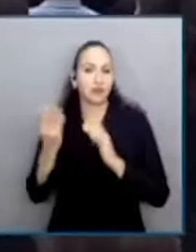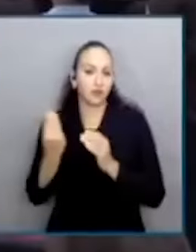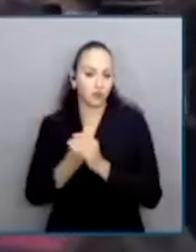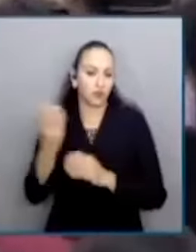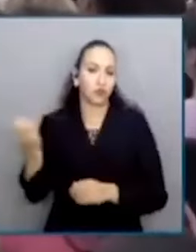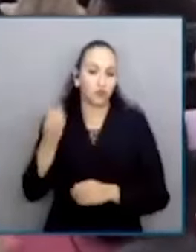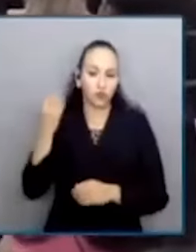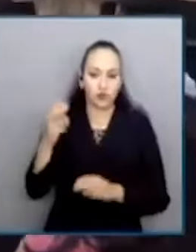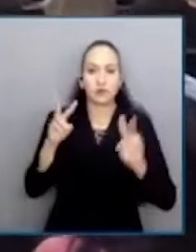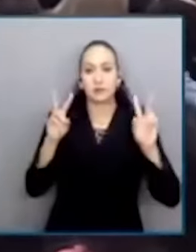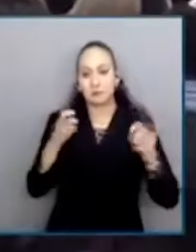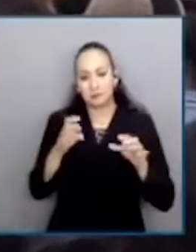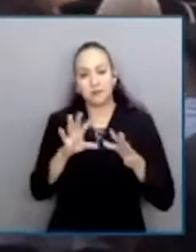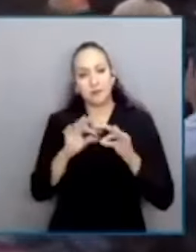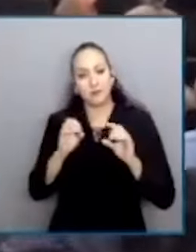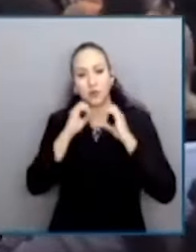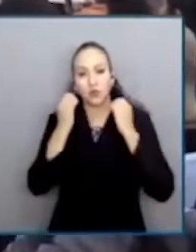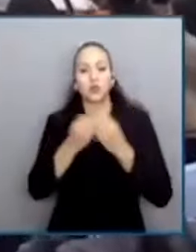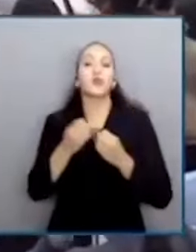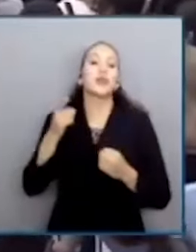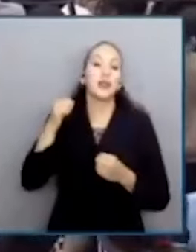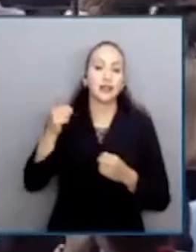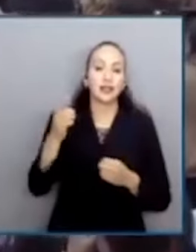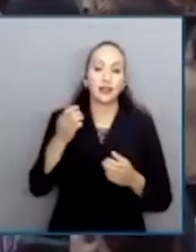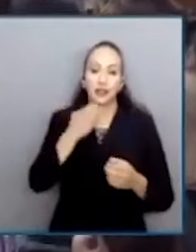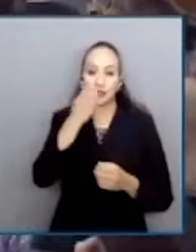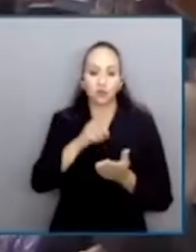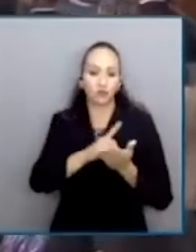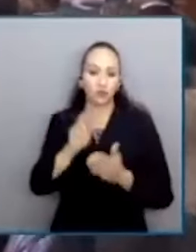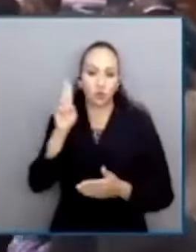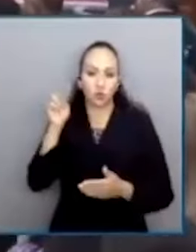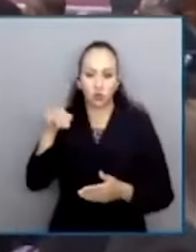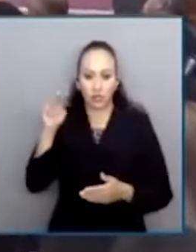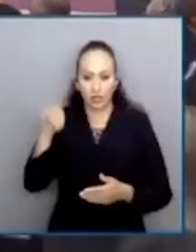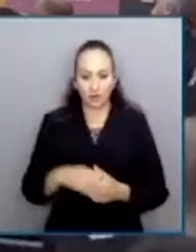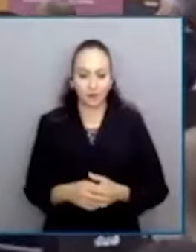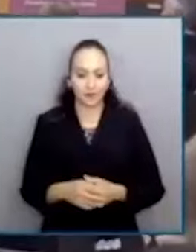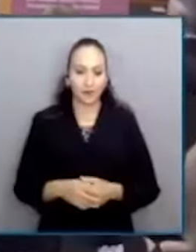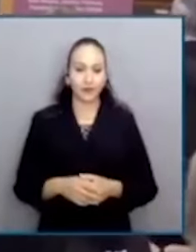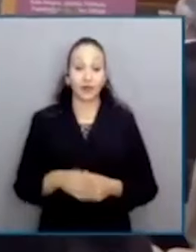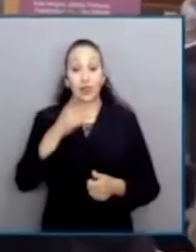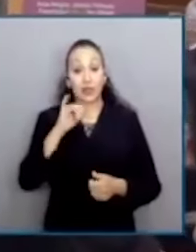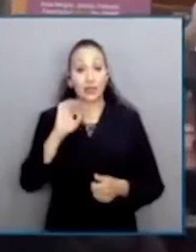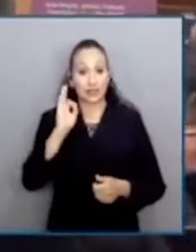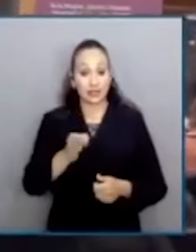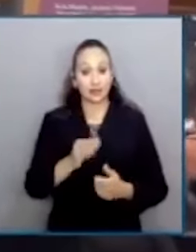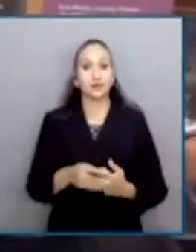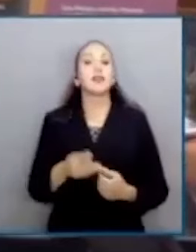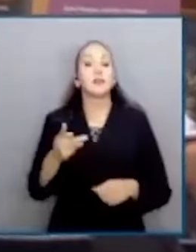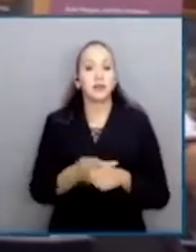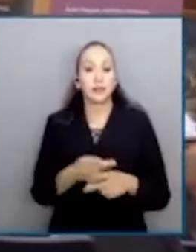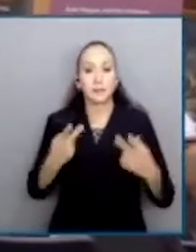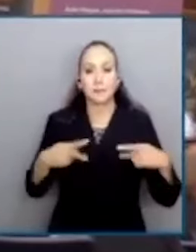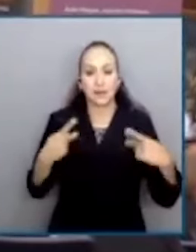se organizó en la Facultad de Derecho de la UNAM. Aseguró que de aprobarse la reforma judicial, perderán los mexicanos porque se